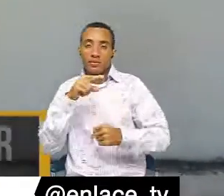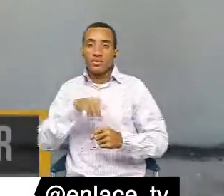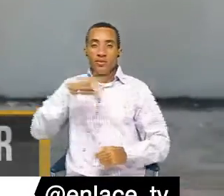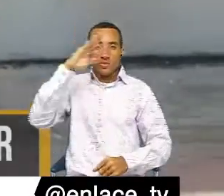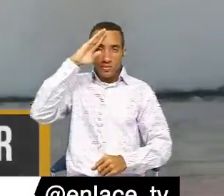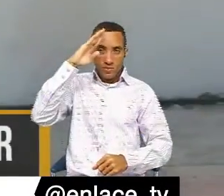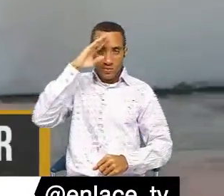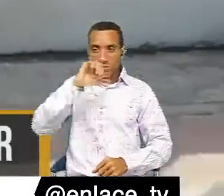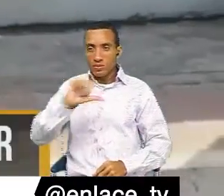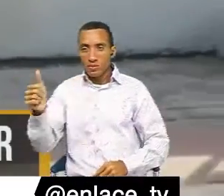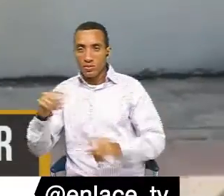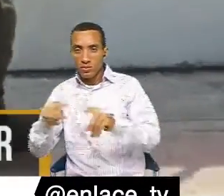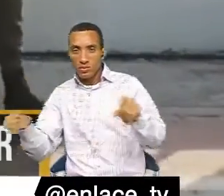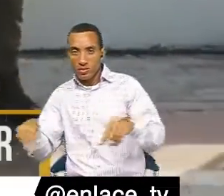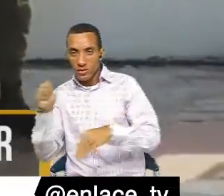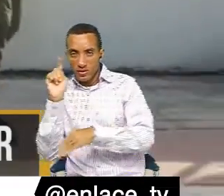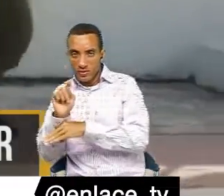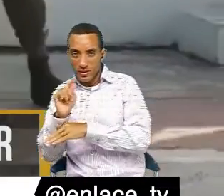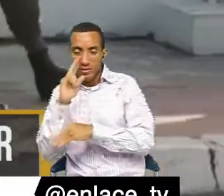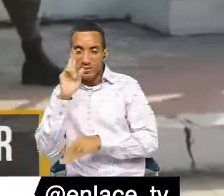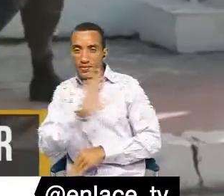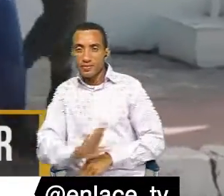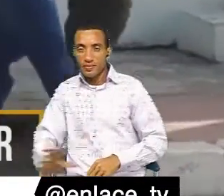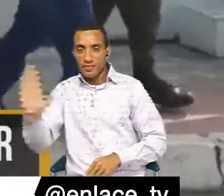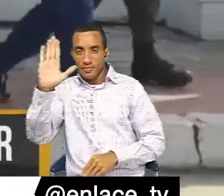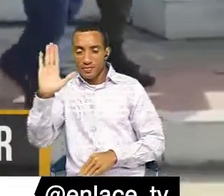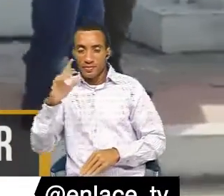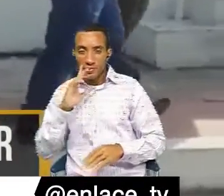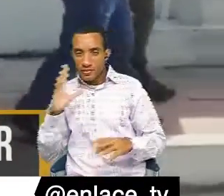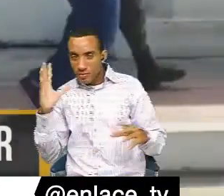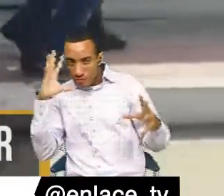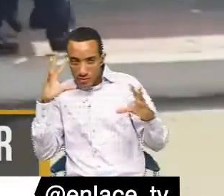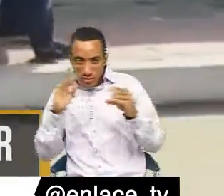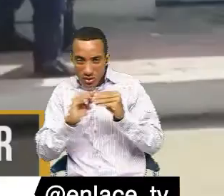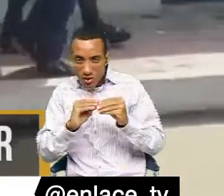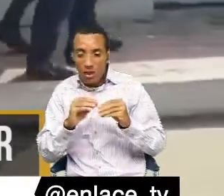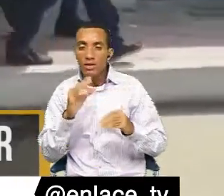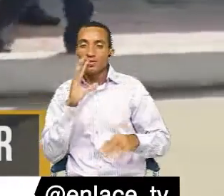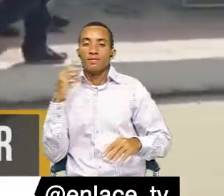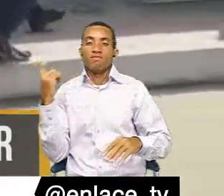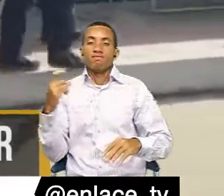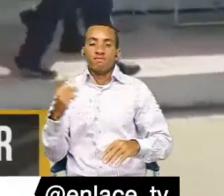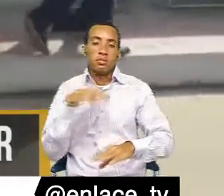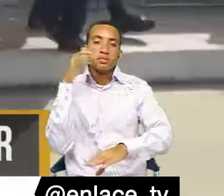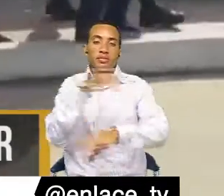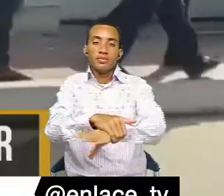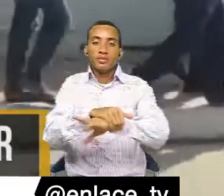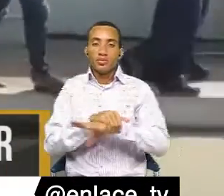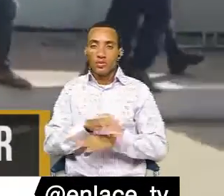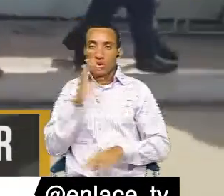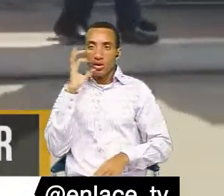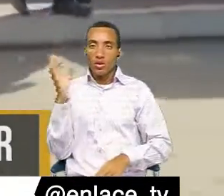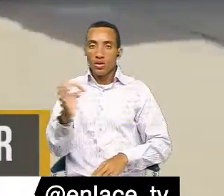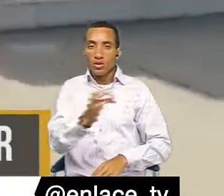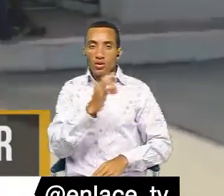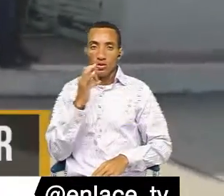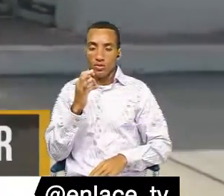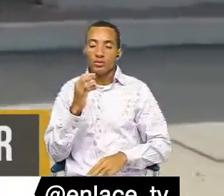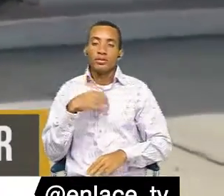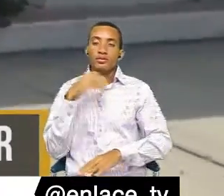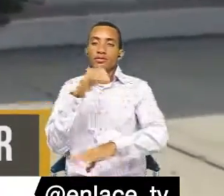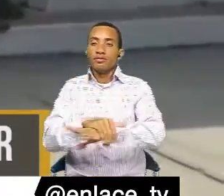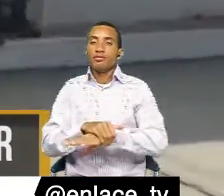Nación, quienes en un despliegue operacional en toda la jurisdicción capturaron a 17 hombres que maltrataban y amenazaban a los mismos miembros de su núcleo